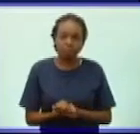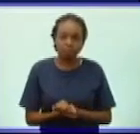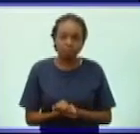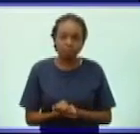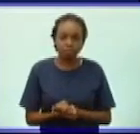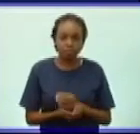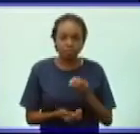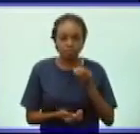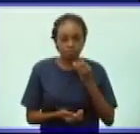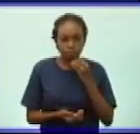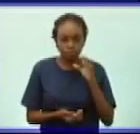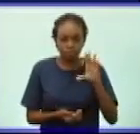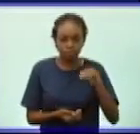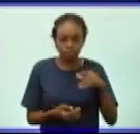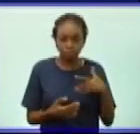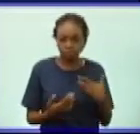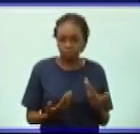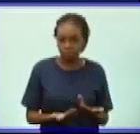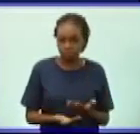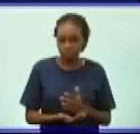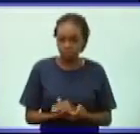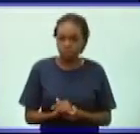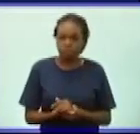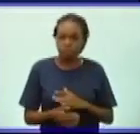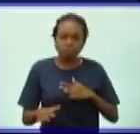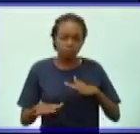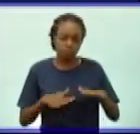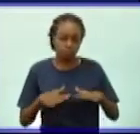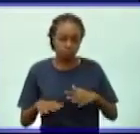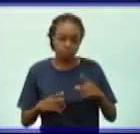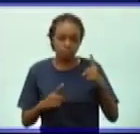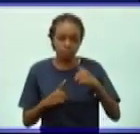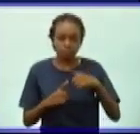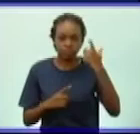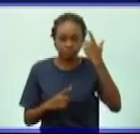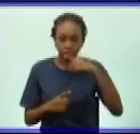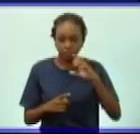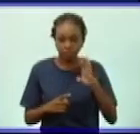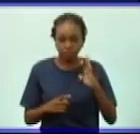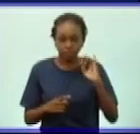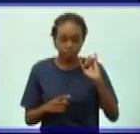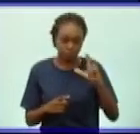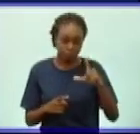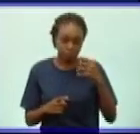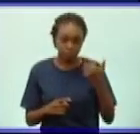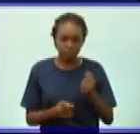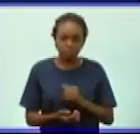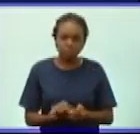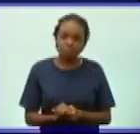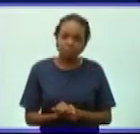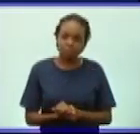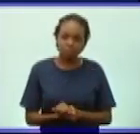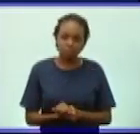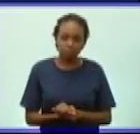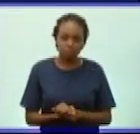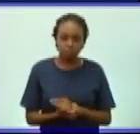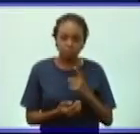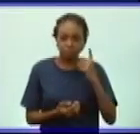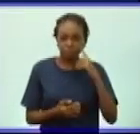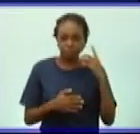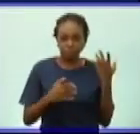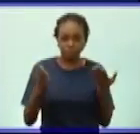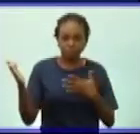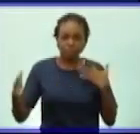que los medios utilizados para describir el movimiento están las tablas, los gráficos y las ecuaciones. Vamos a ver una actividad,